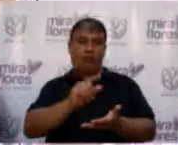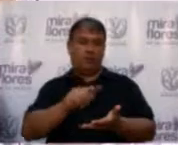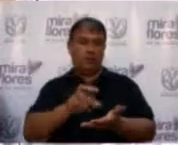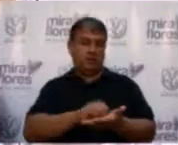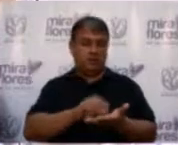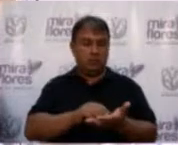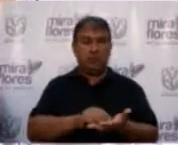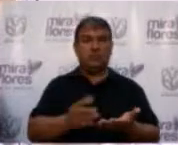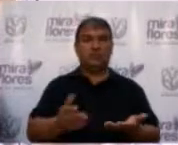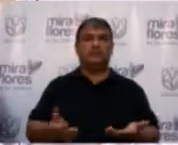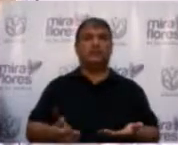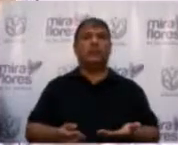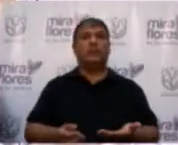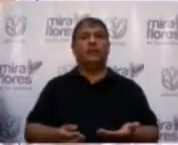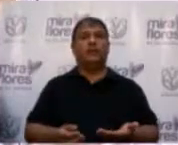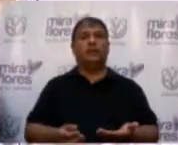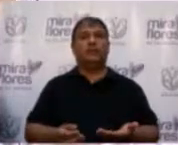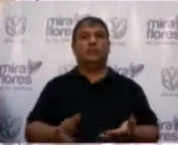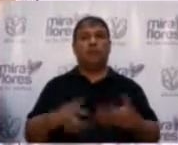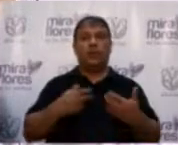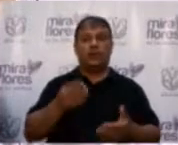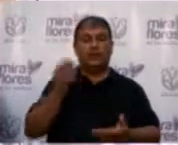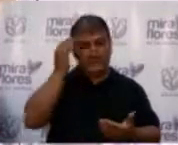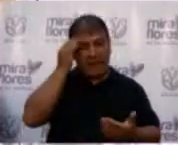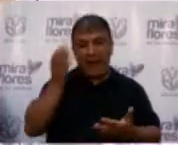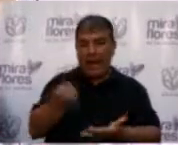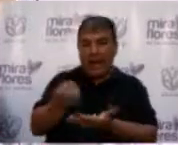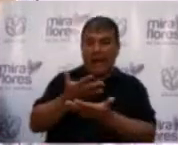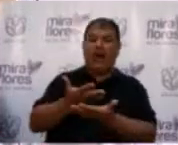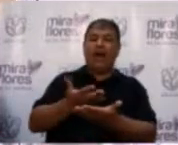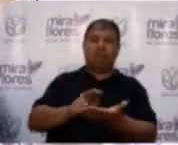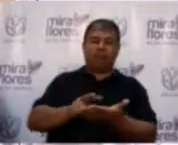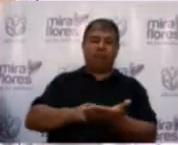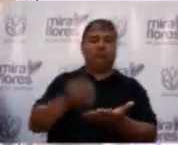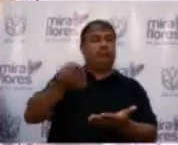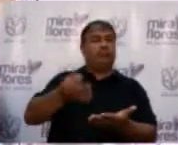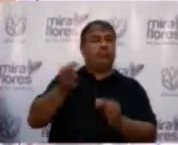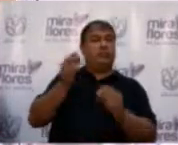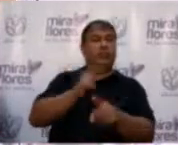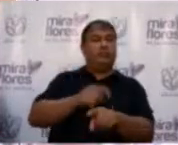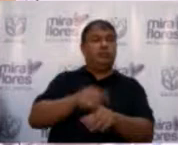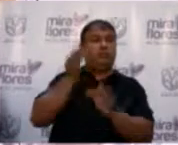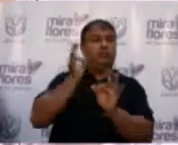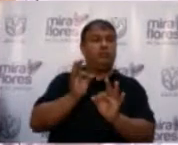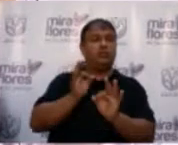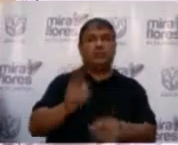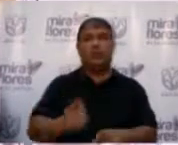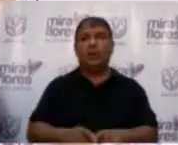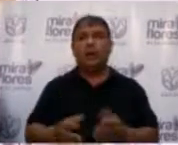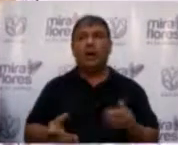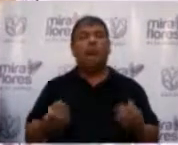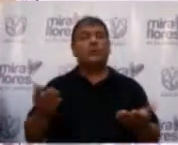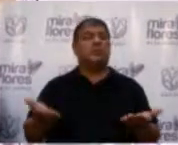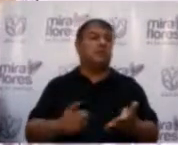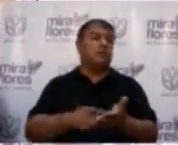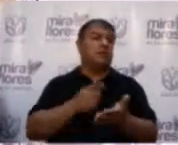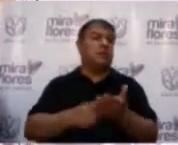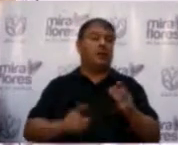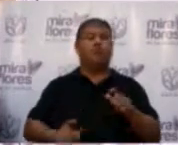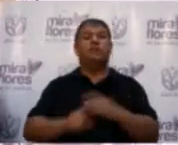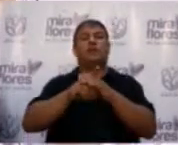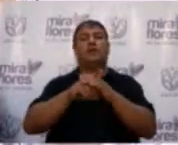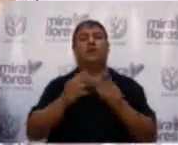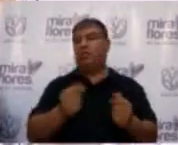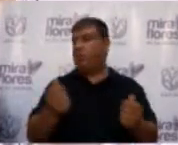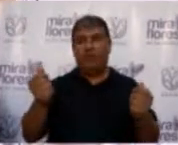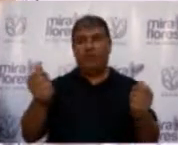sistema o este programa, como quieran llamarlo, puedan tener información real. muchas veces hay cosas que surgen